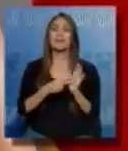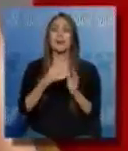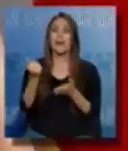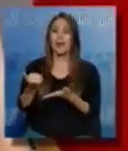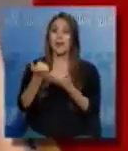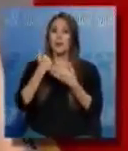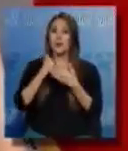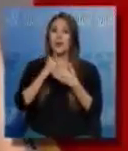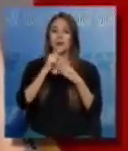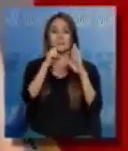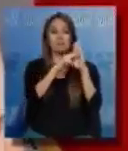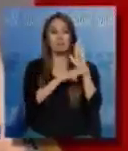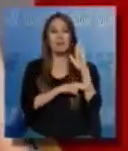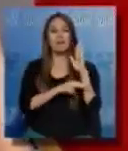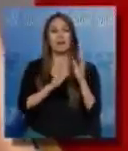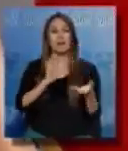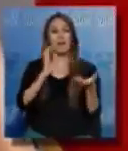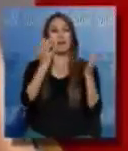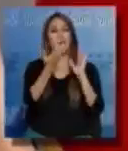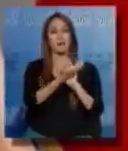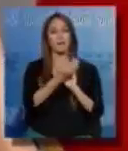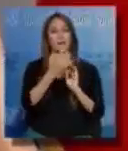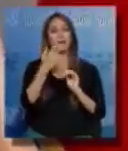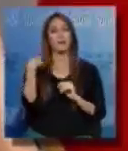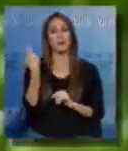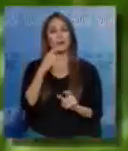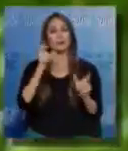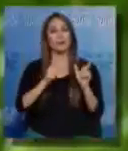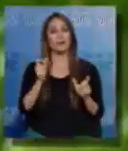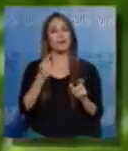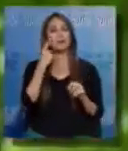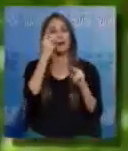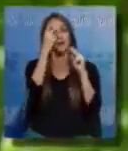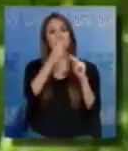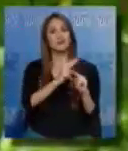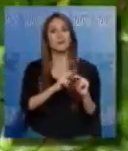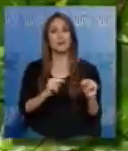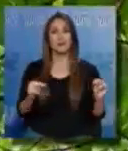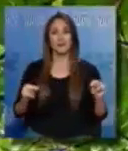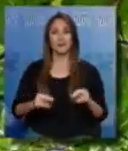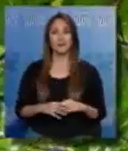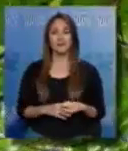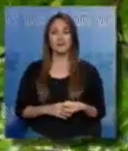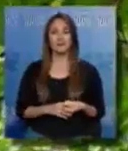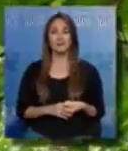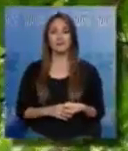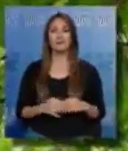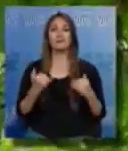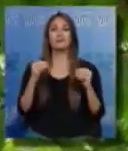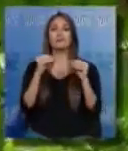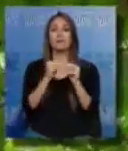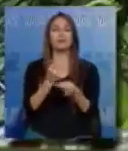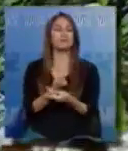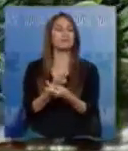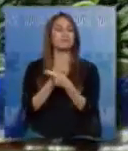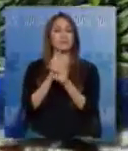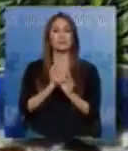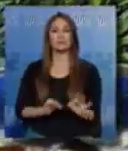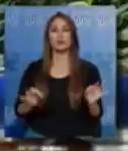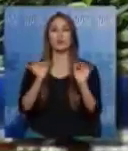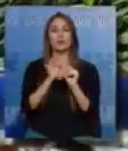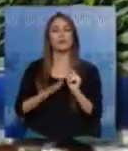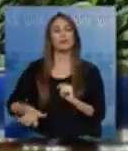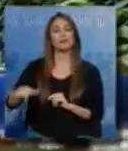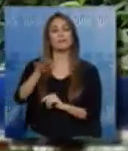cambios a los hábitos, a los comportamientos que tenemos los ciudadanos. La iniciativa busca, entre otras cosas, proteger de mejor manera el